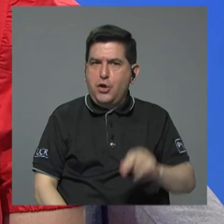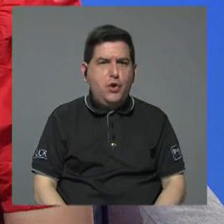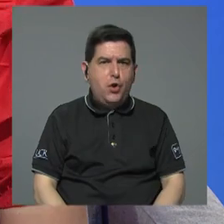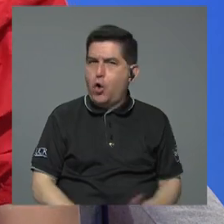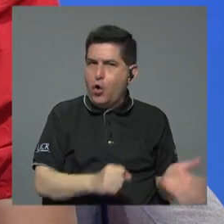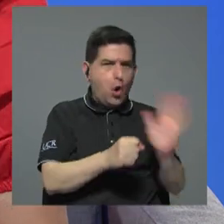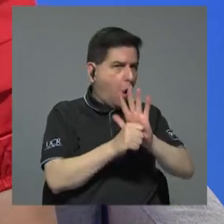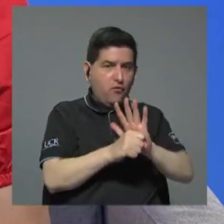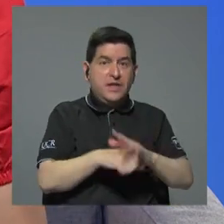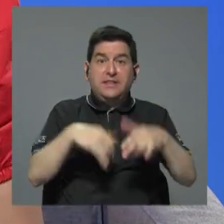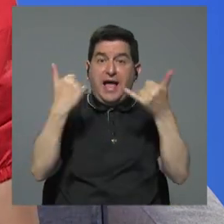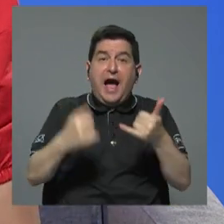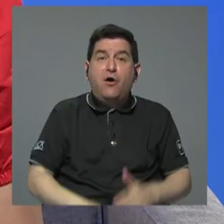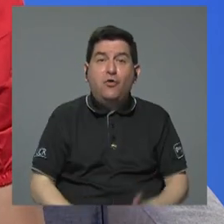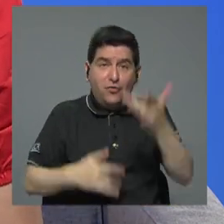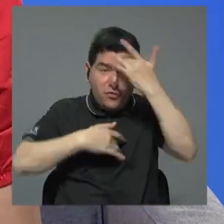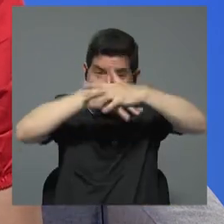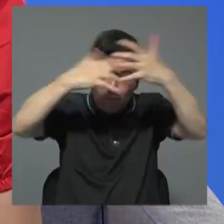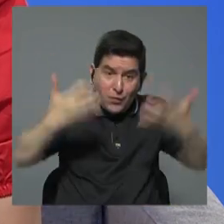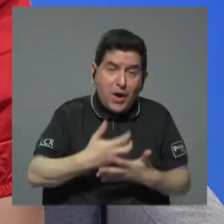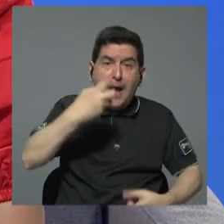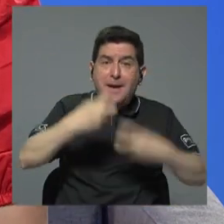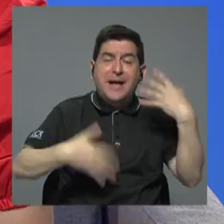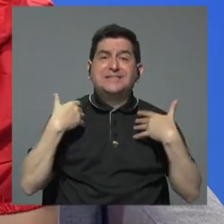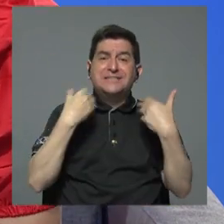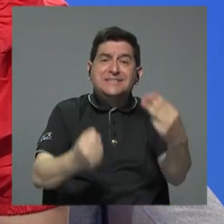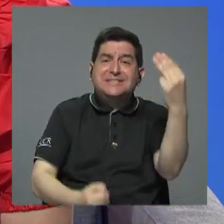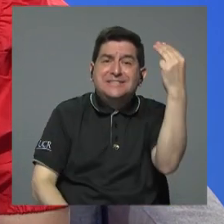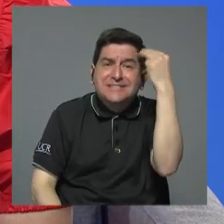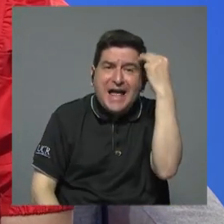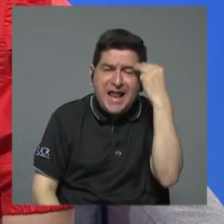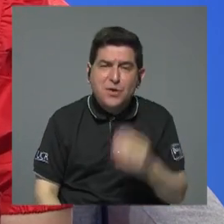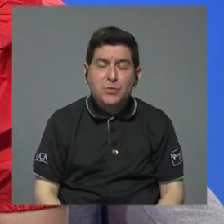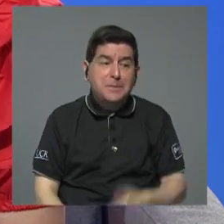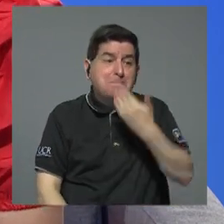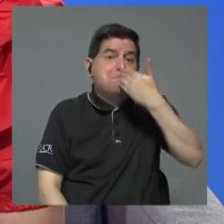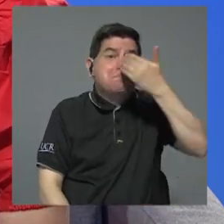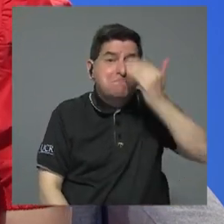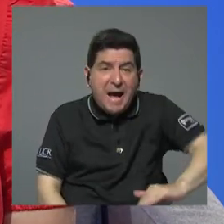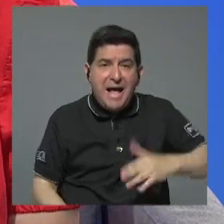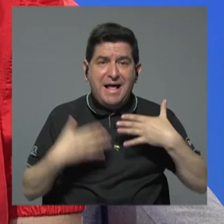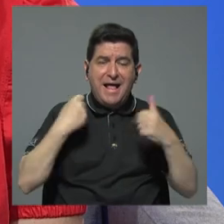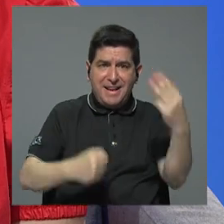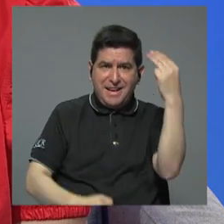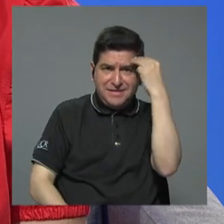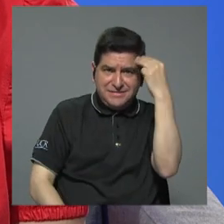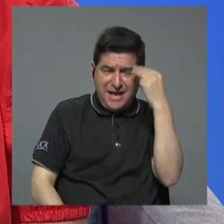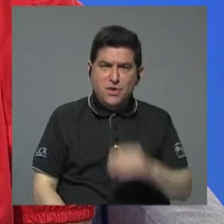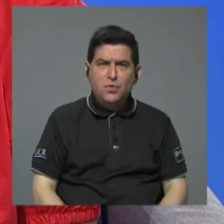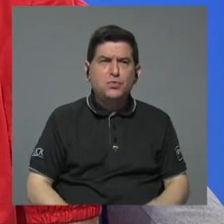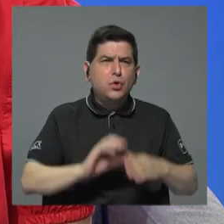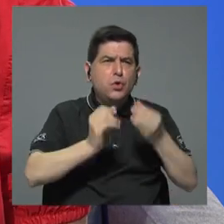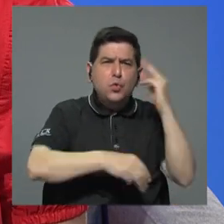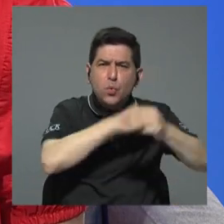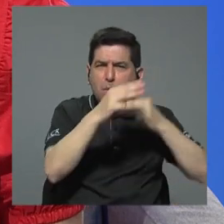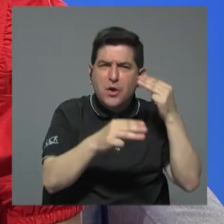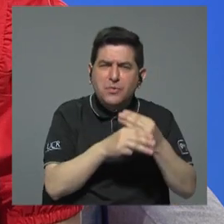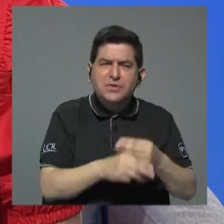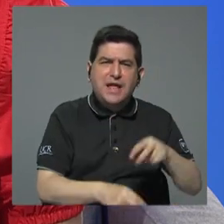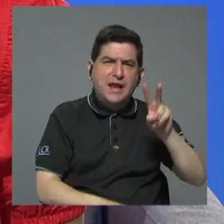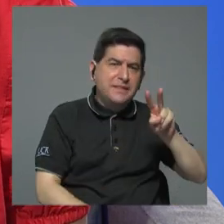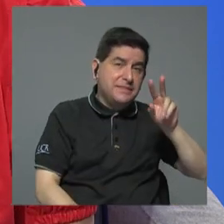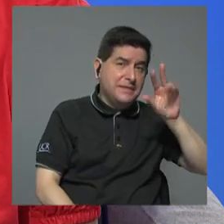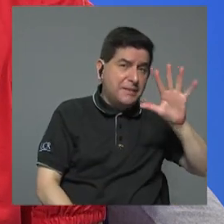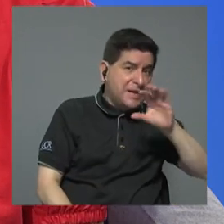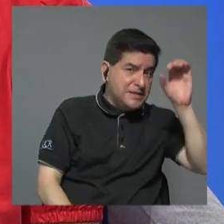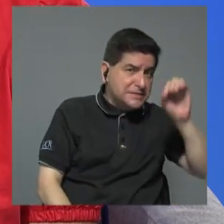COVID, sino la epidemia del problema de la salud mental, de la mala salud mental. Estamos hablando de que el promedio mundial es del